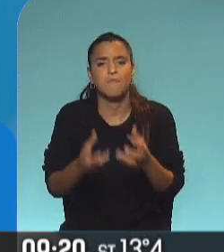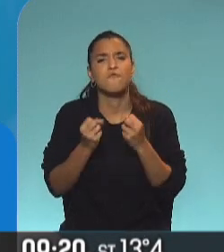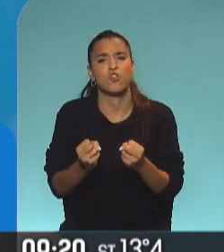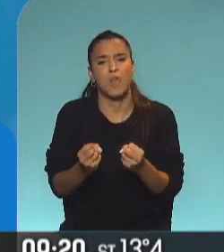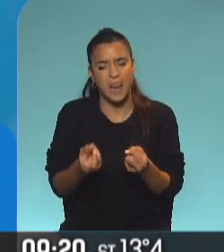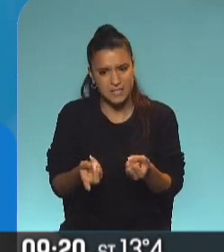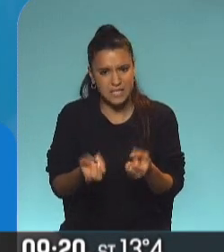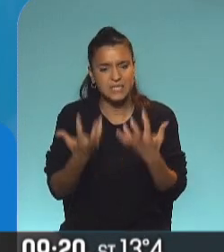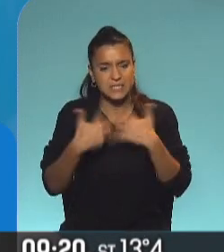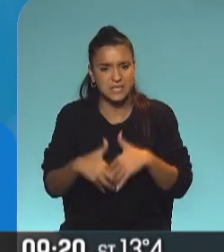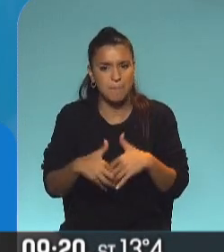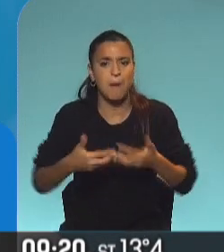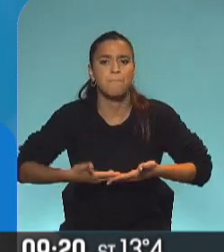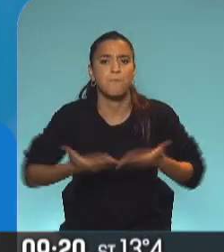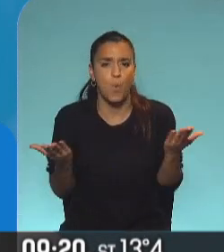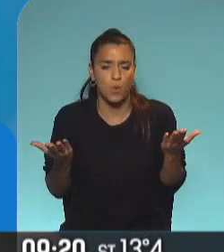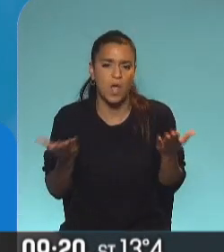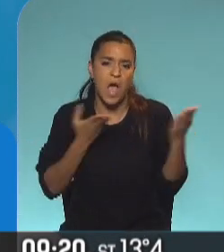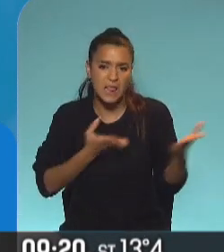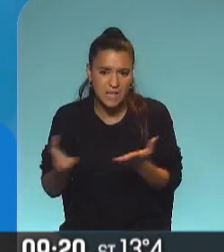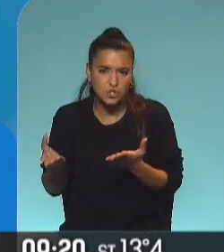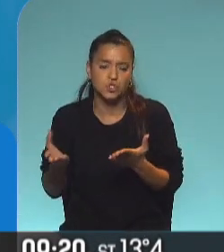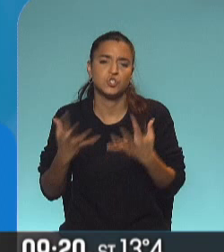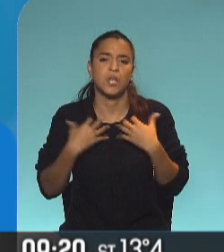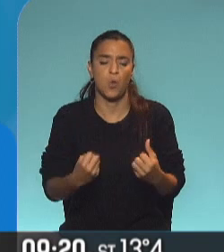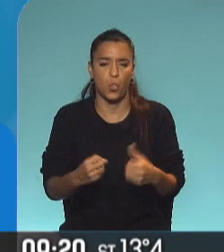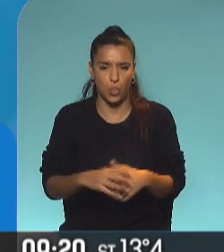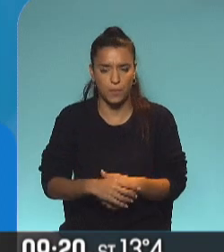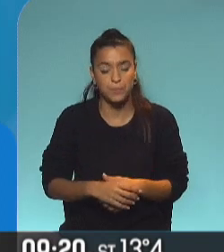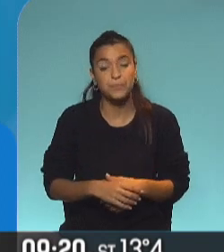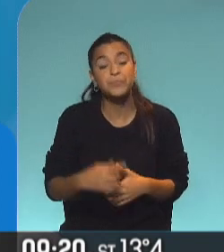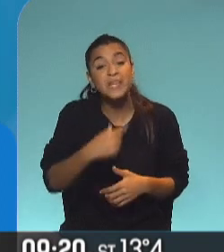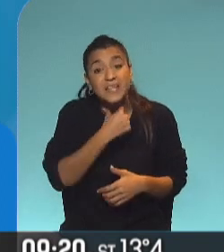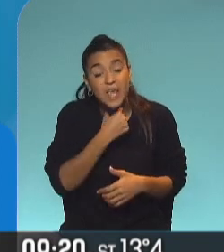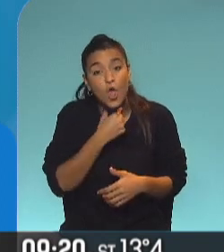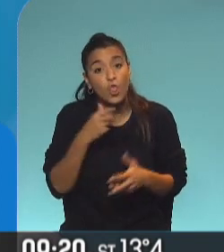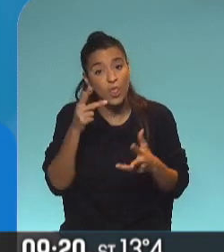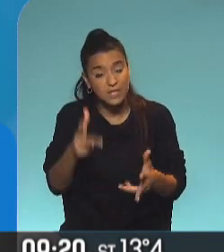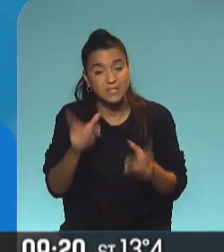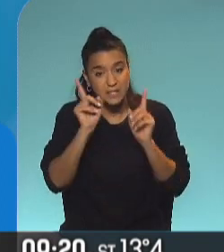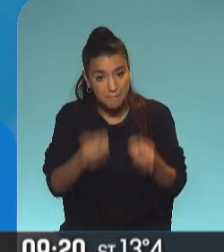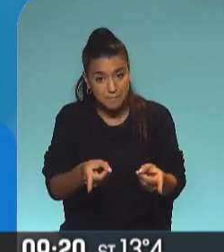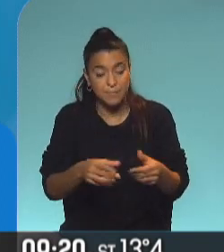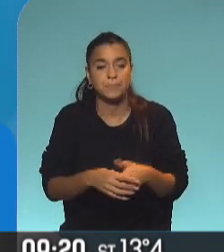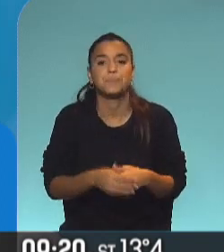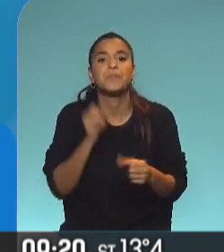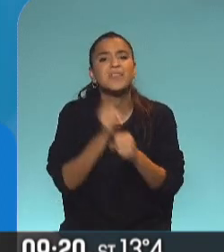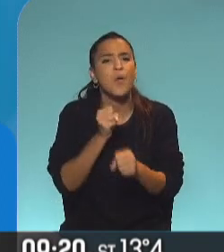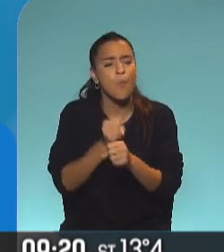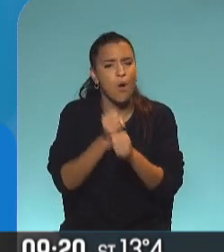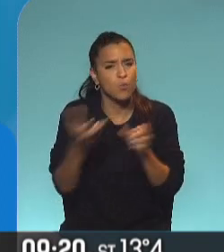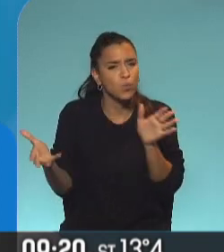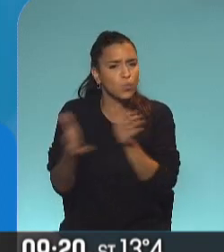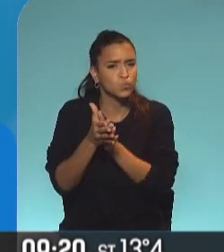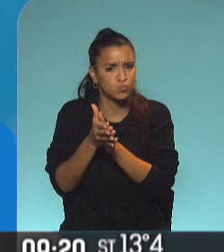fortalecer el sistema público de atención de salud. Quiero manifestar también el trabajo